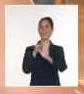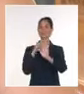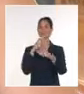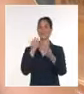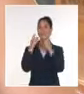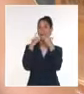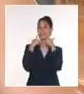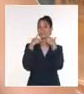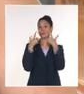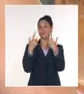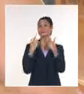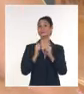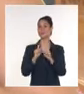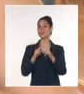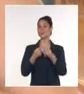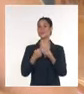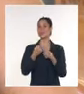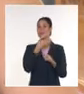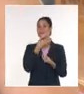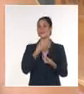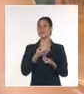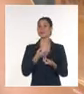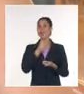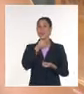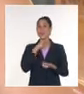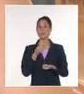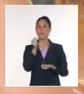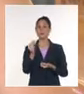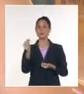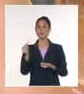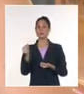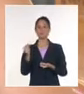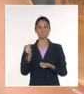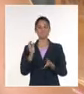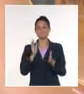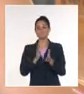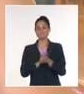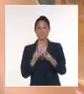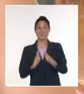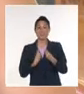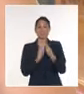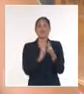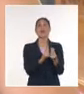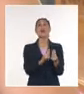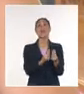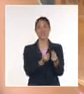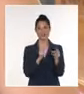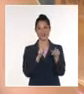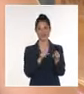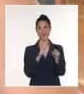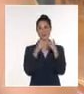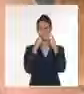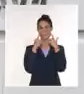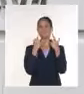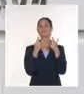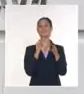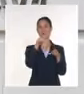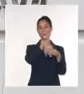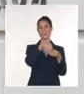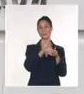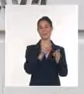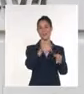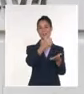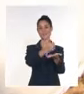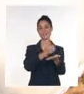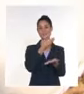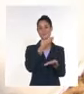pertenencias suyas y que las personas decidieron despojarse de ellas y que formara parte de los fondos del Centro Fidel Castro Ruz. Un